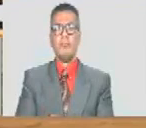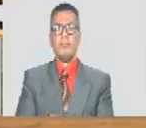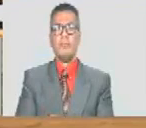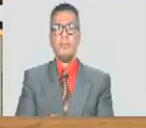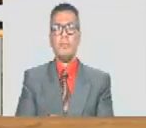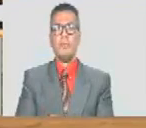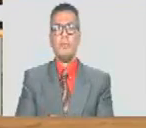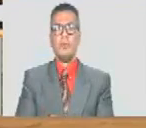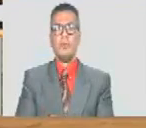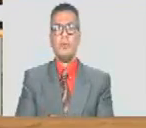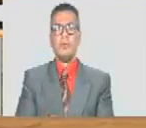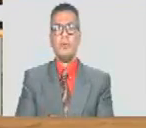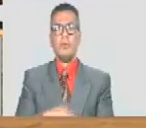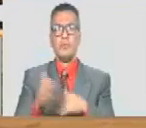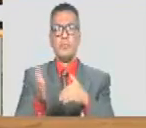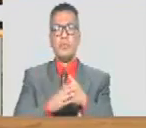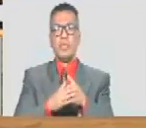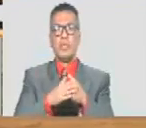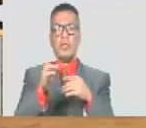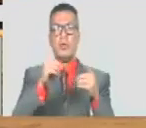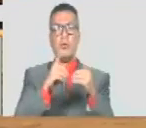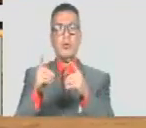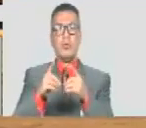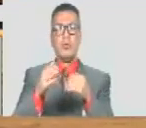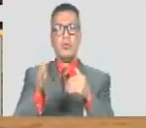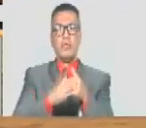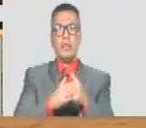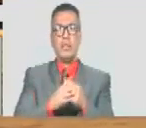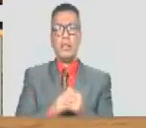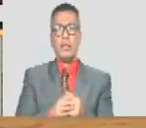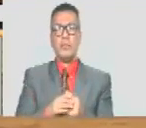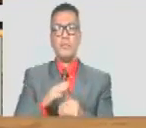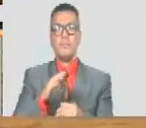Se va a cerrar el debate. Se cierra.